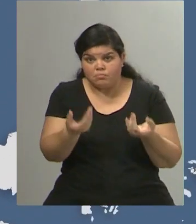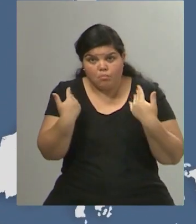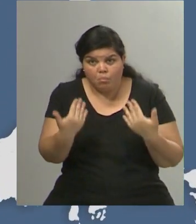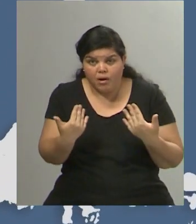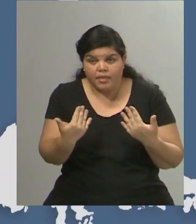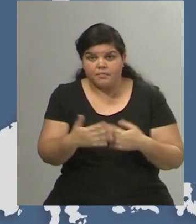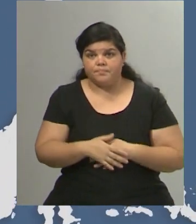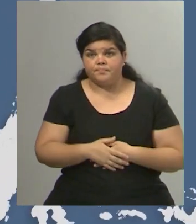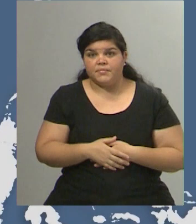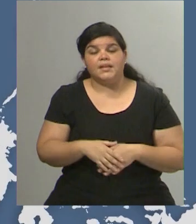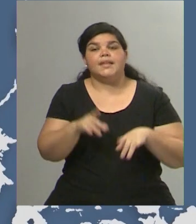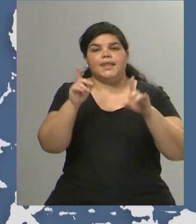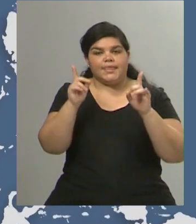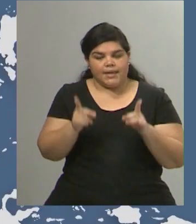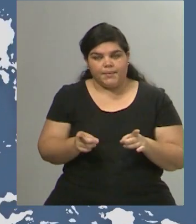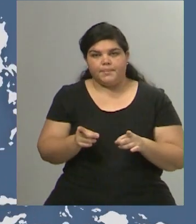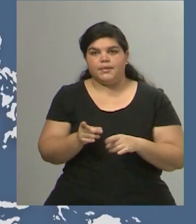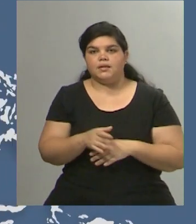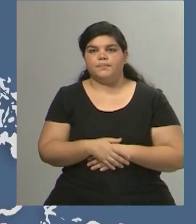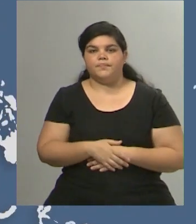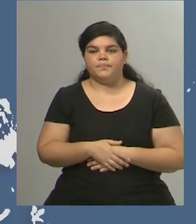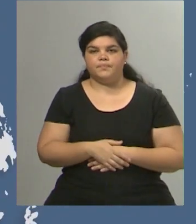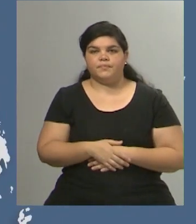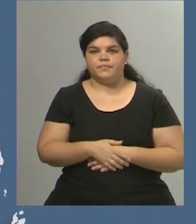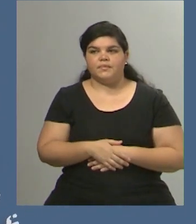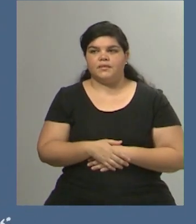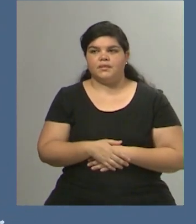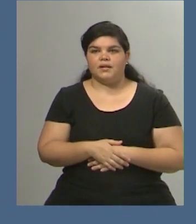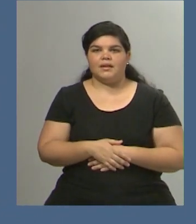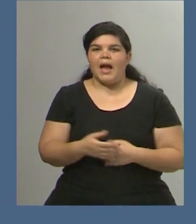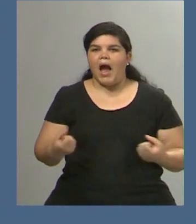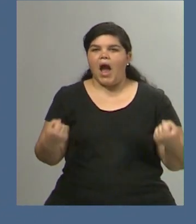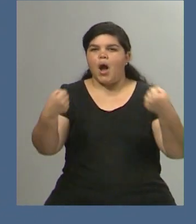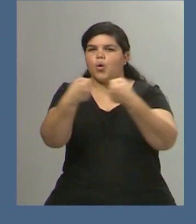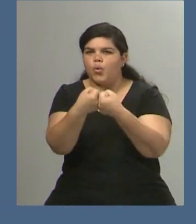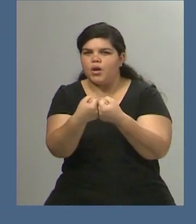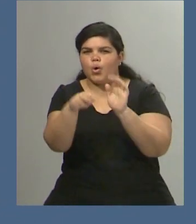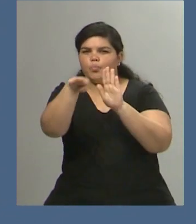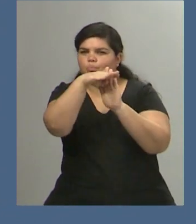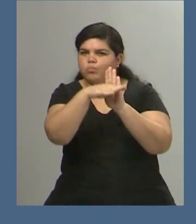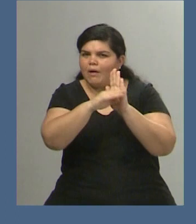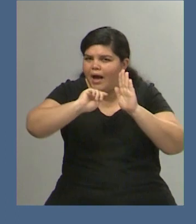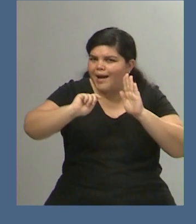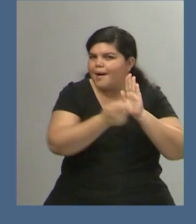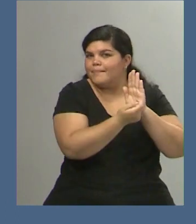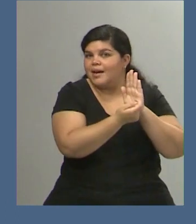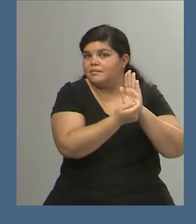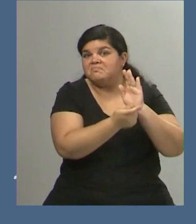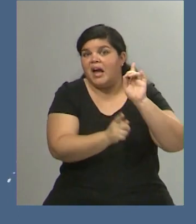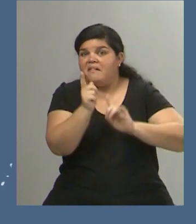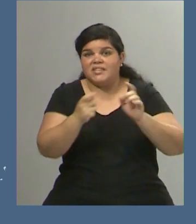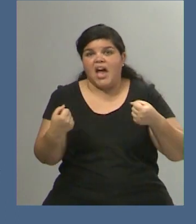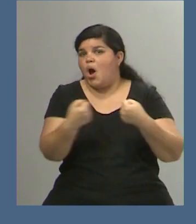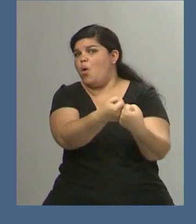También está la posibilidad de que no haya consenso para modificar el tratado y que